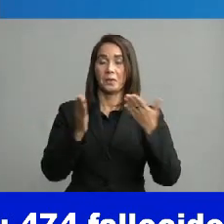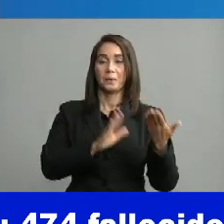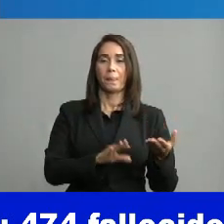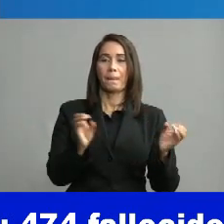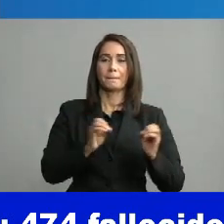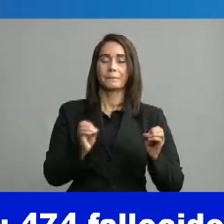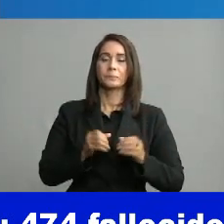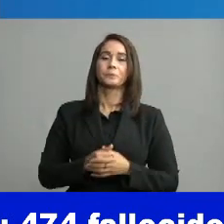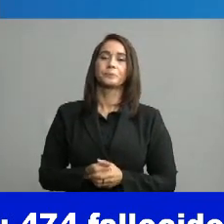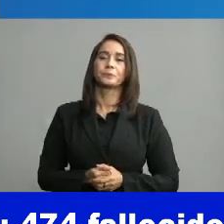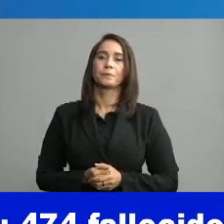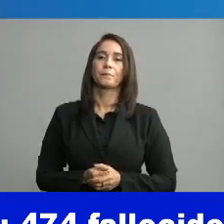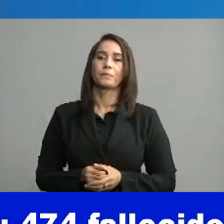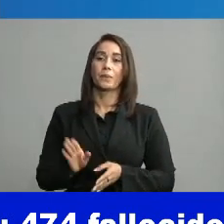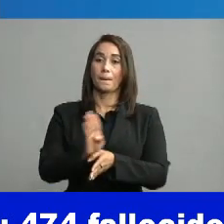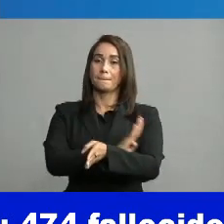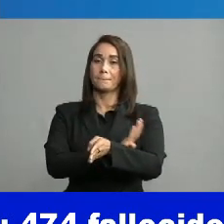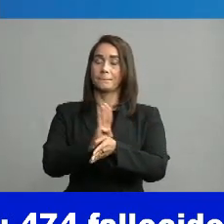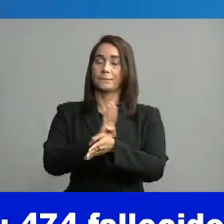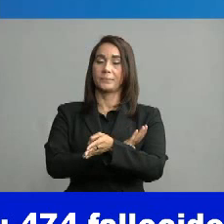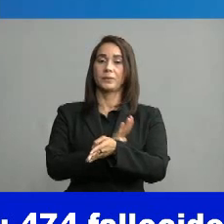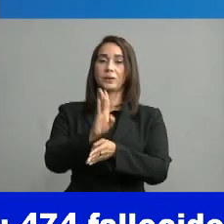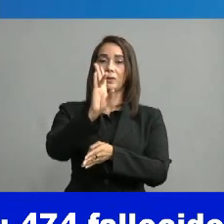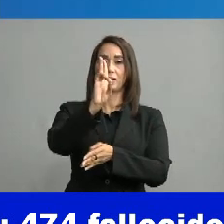fallecimientos. Barahona,